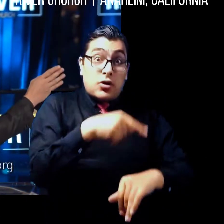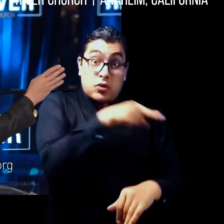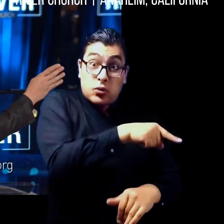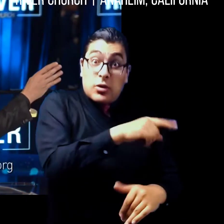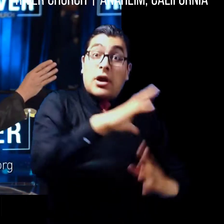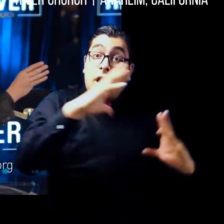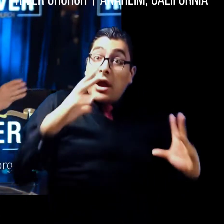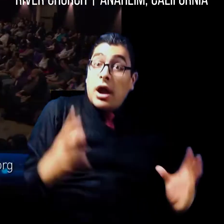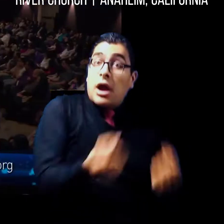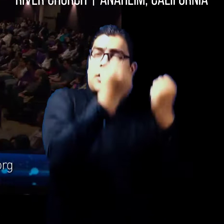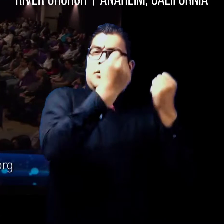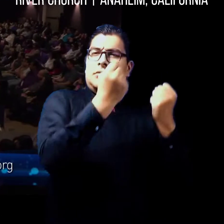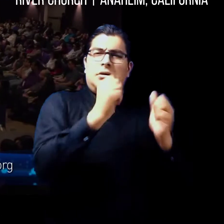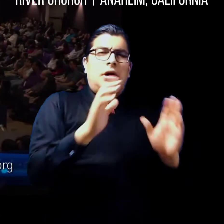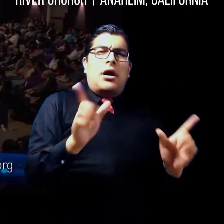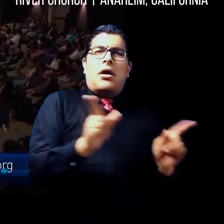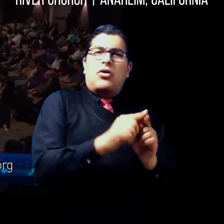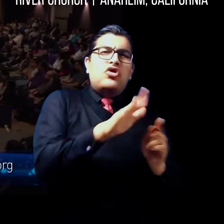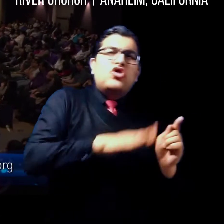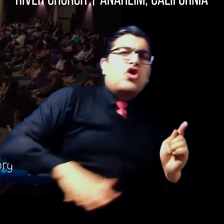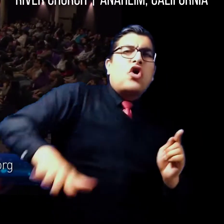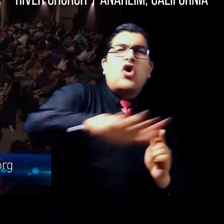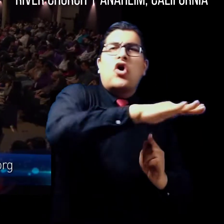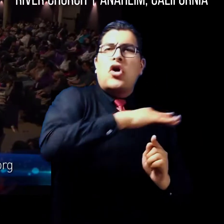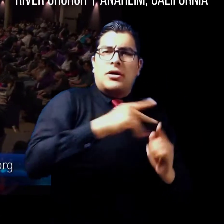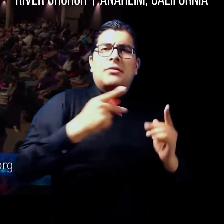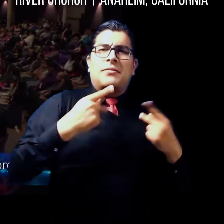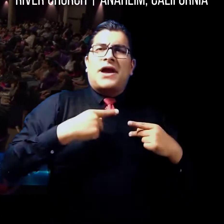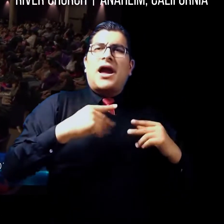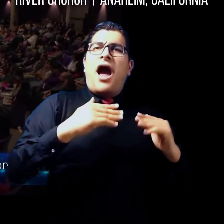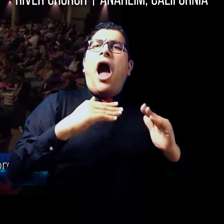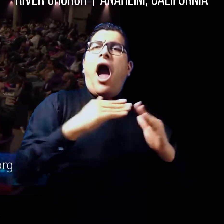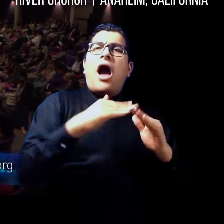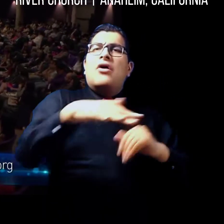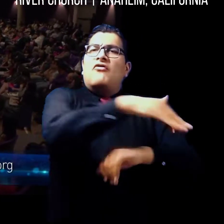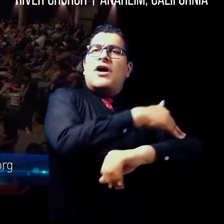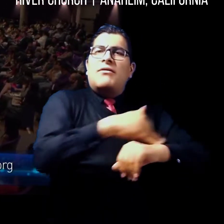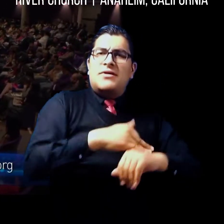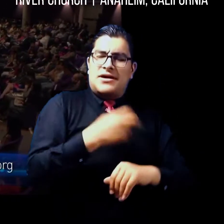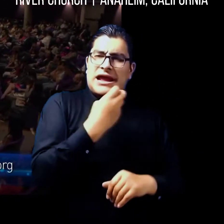tú y tu casa, toda tu casa. Tal cual